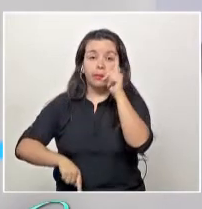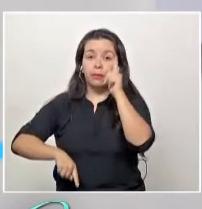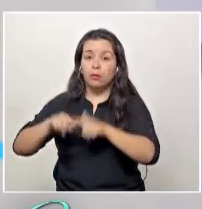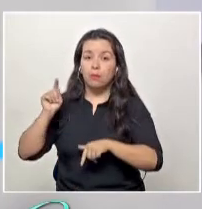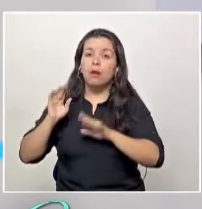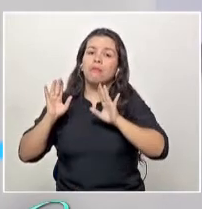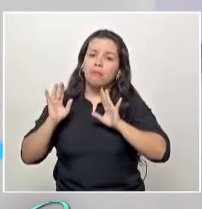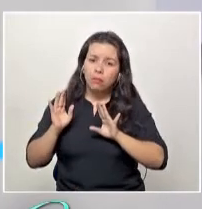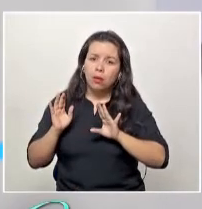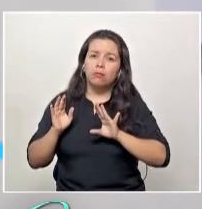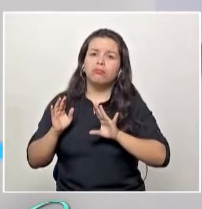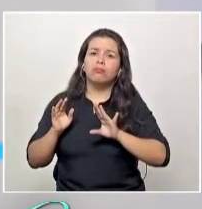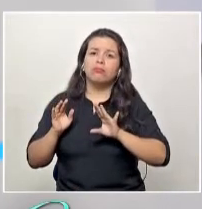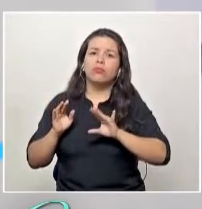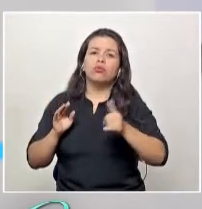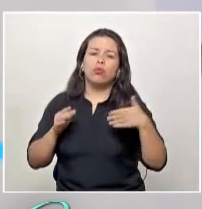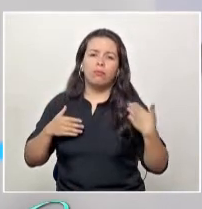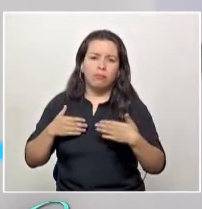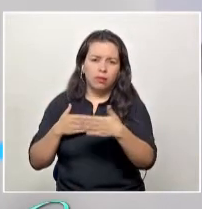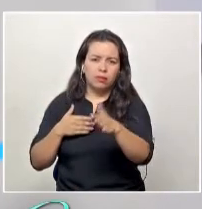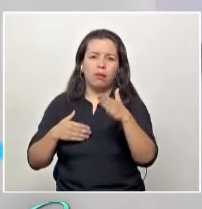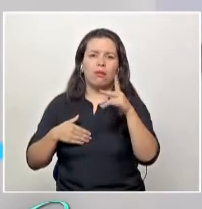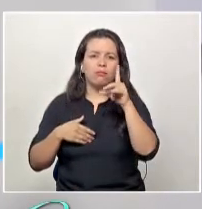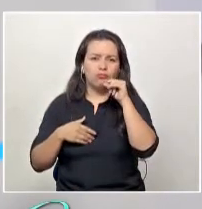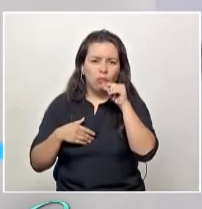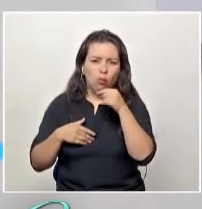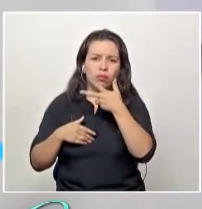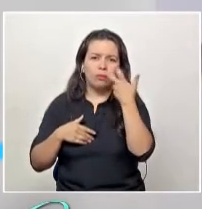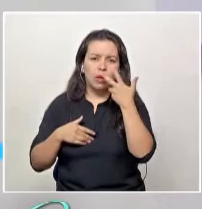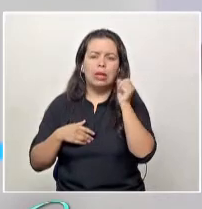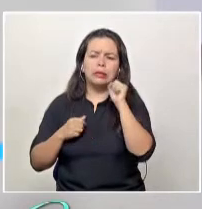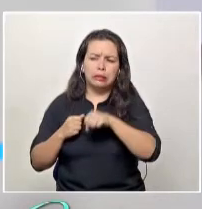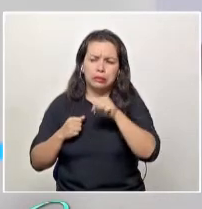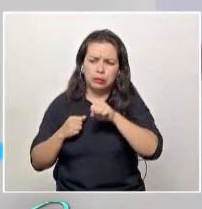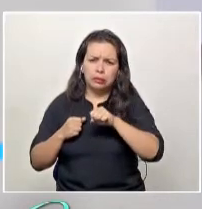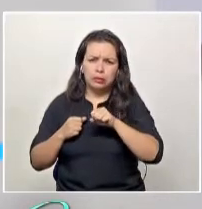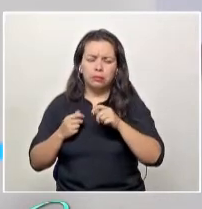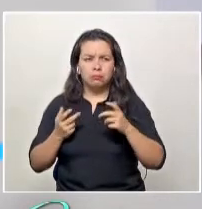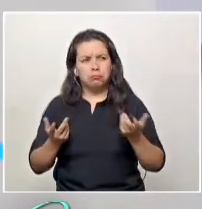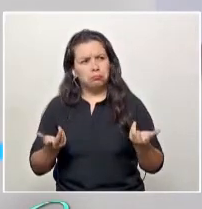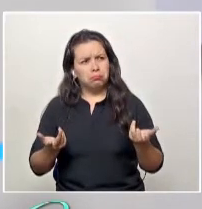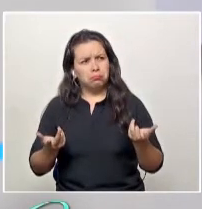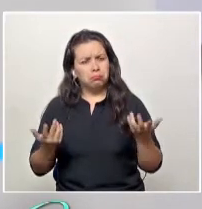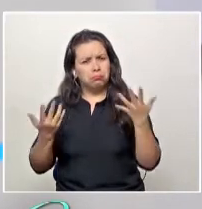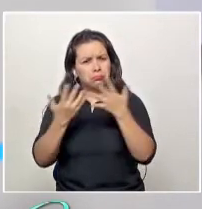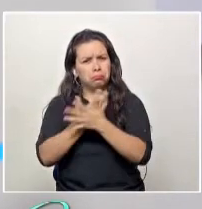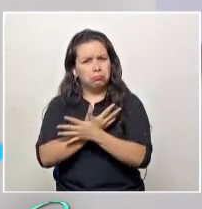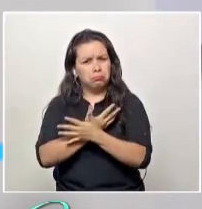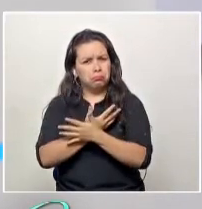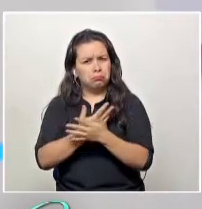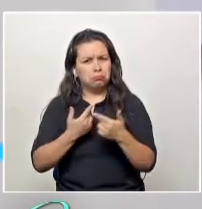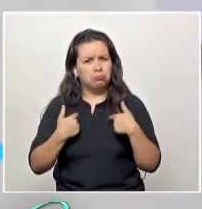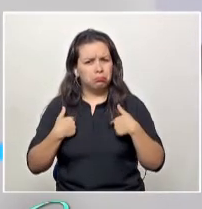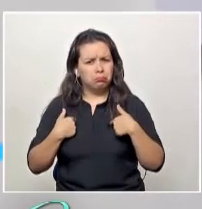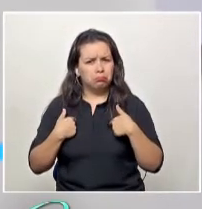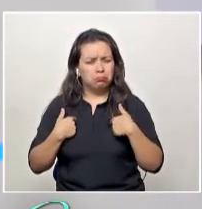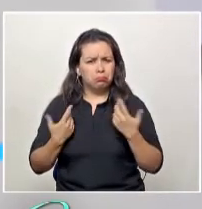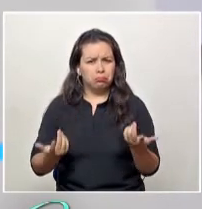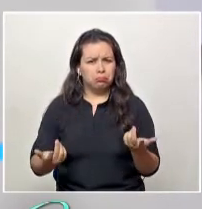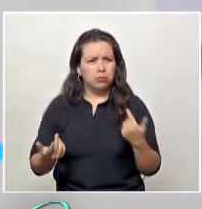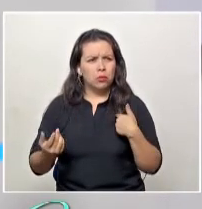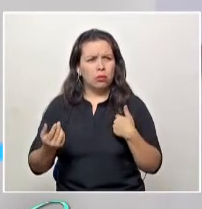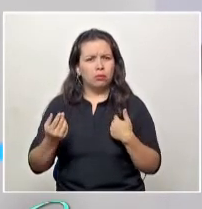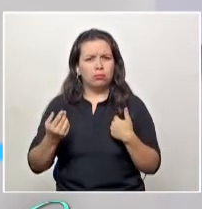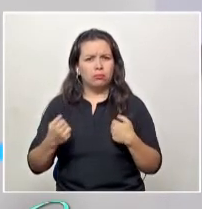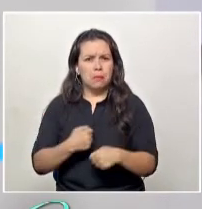sí puede comer, pescado, pollo y carne. Y entonces yo digo, ¿pero qué pasó aquí? Esta señora me va a poner a mí a